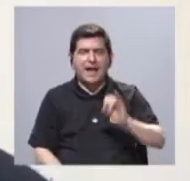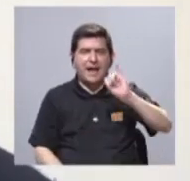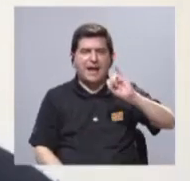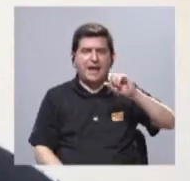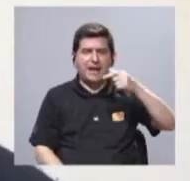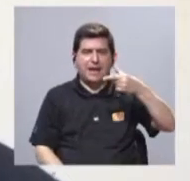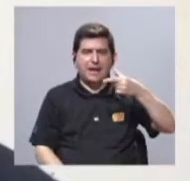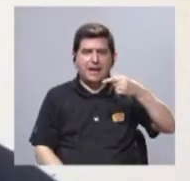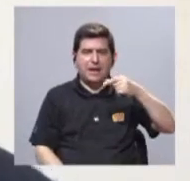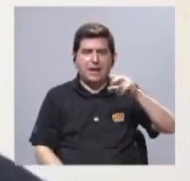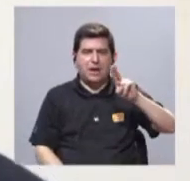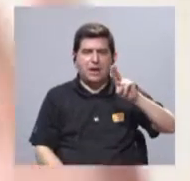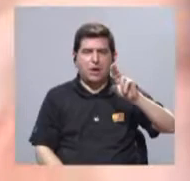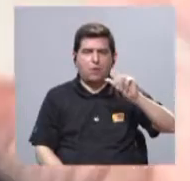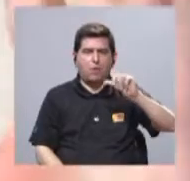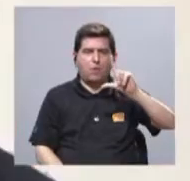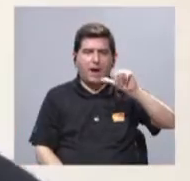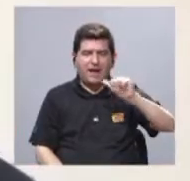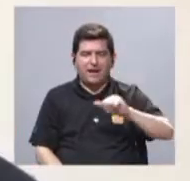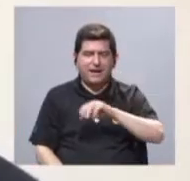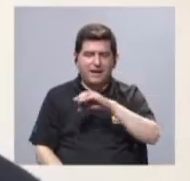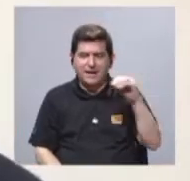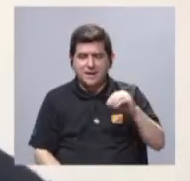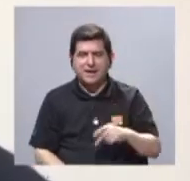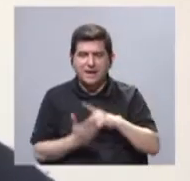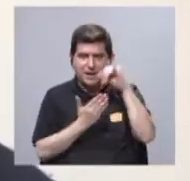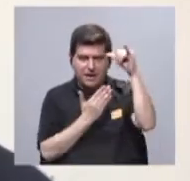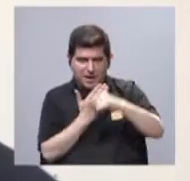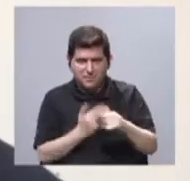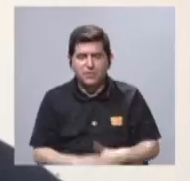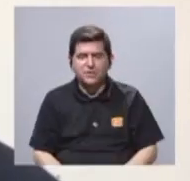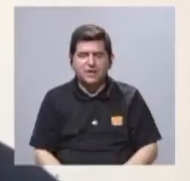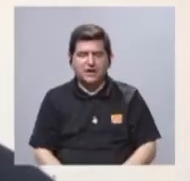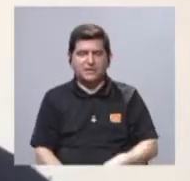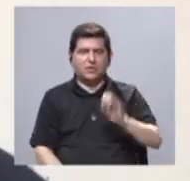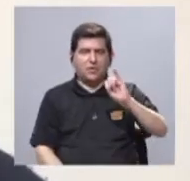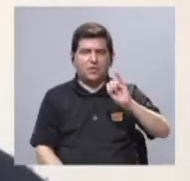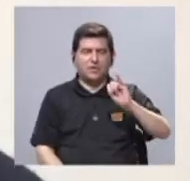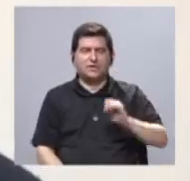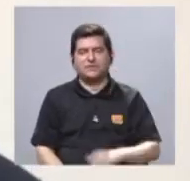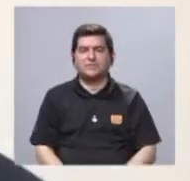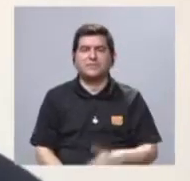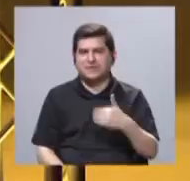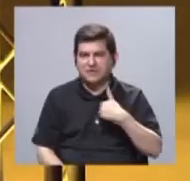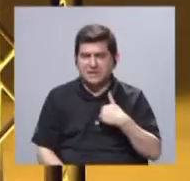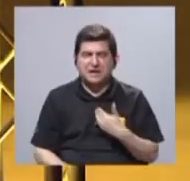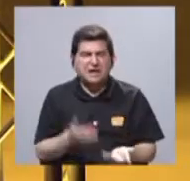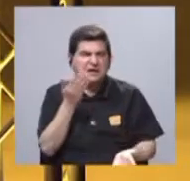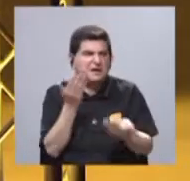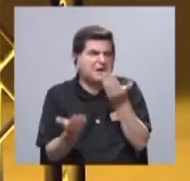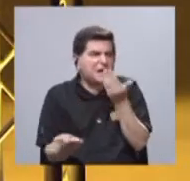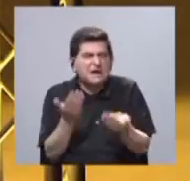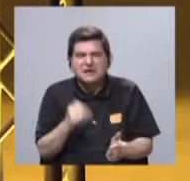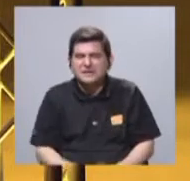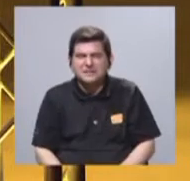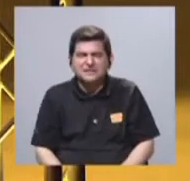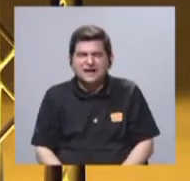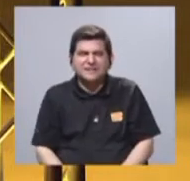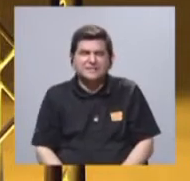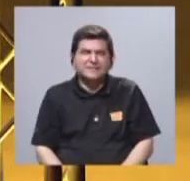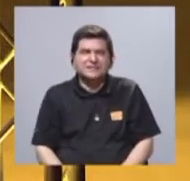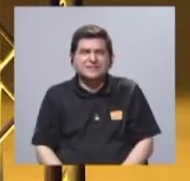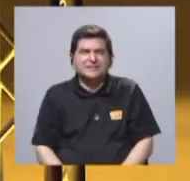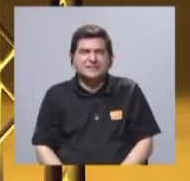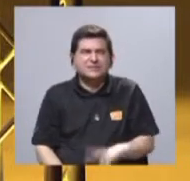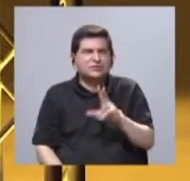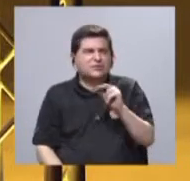del Plan de Iguala y del proyecto en general de Iturbide que permanece medio